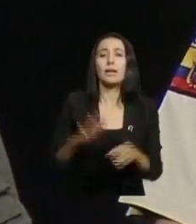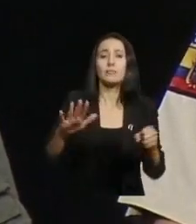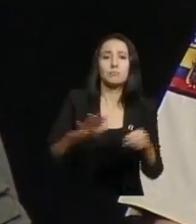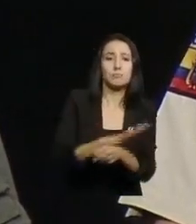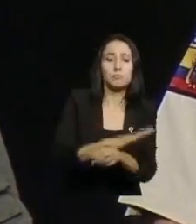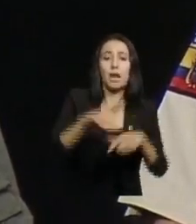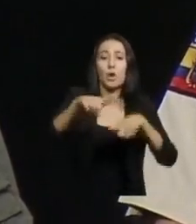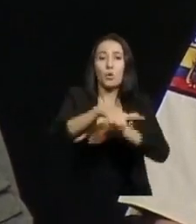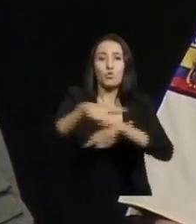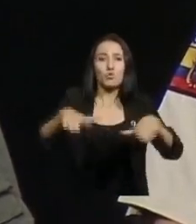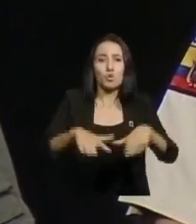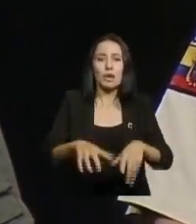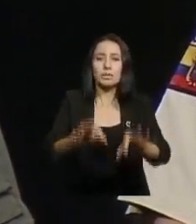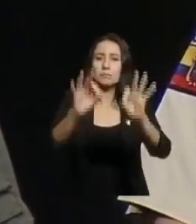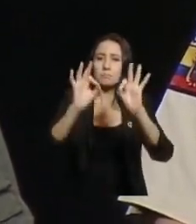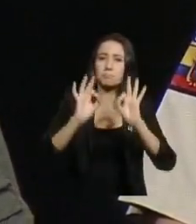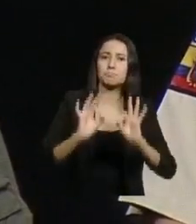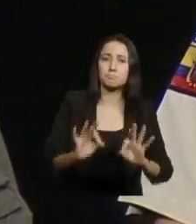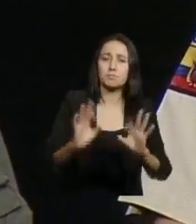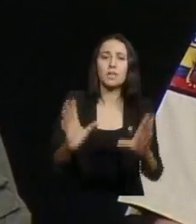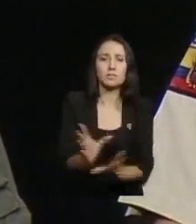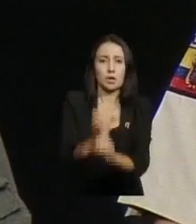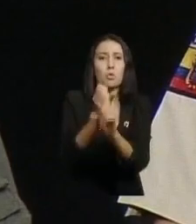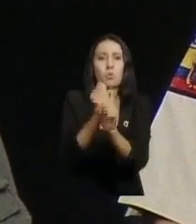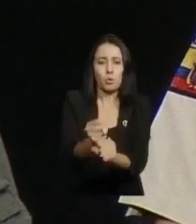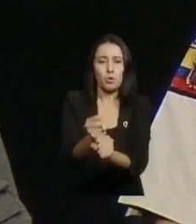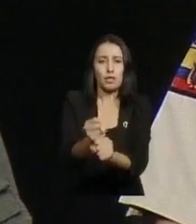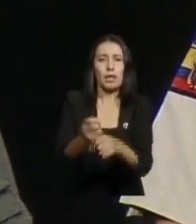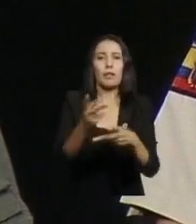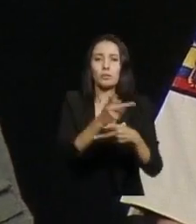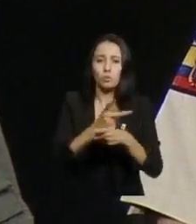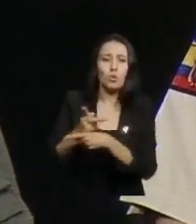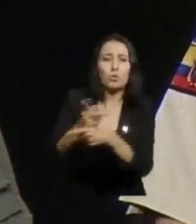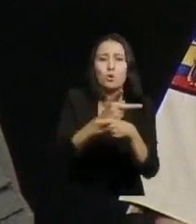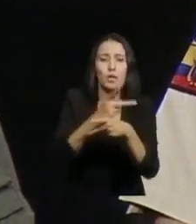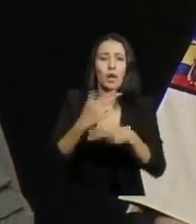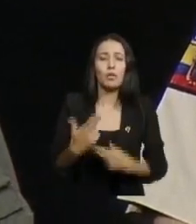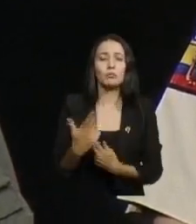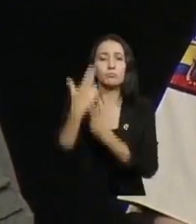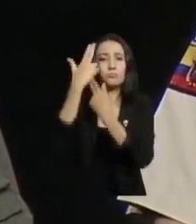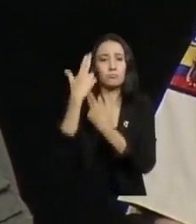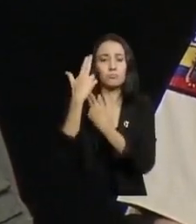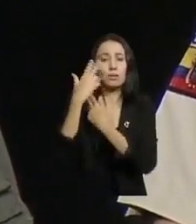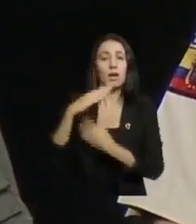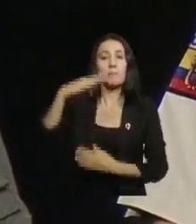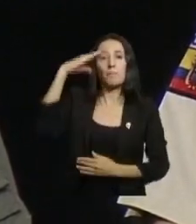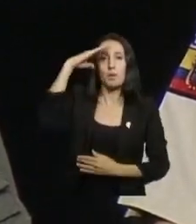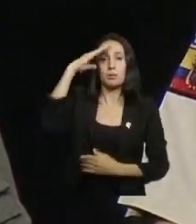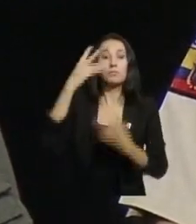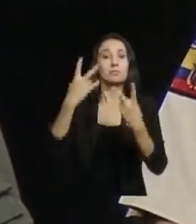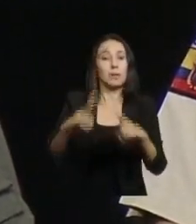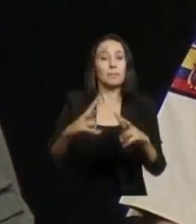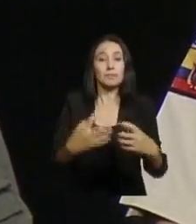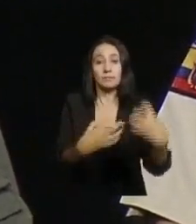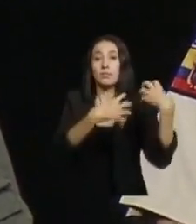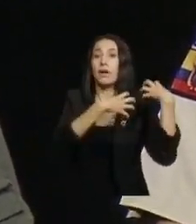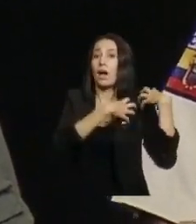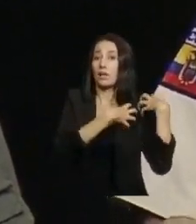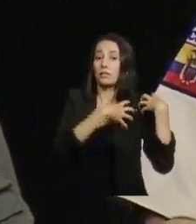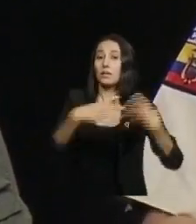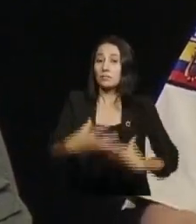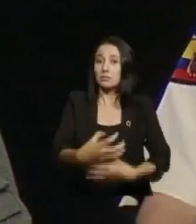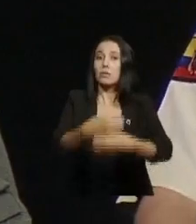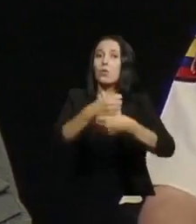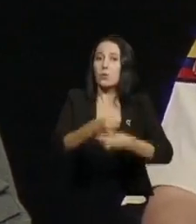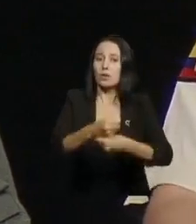recintos electorales se encuentra controlado con custodia militar y policial y estamos garantizando así la